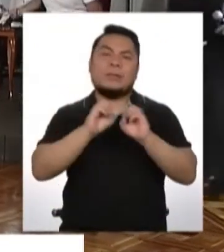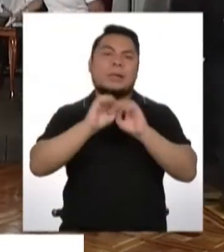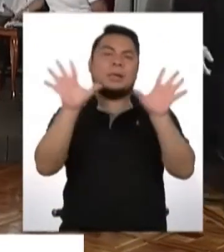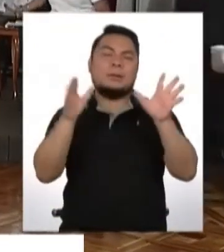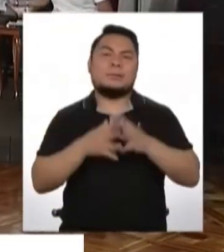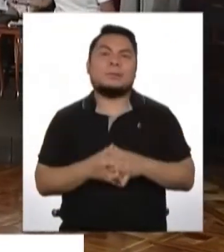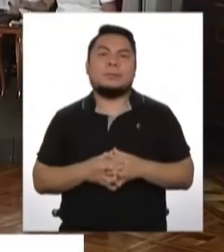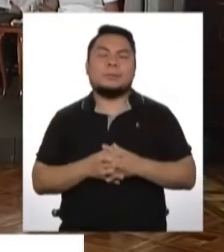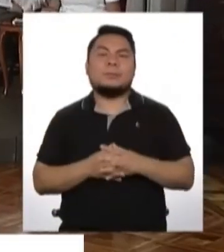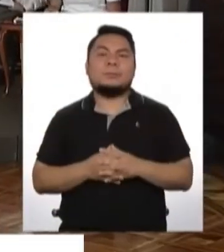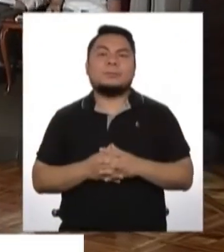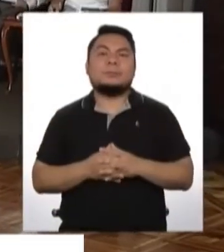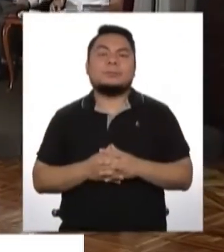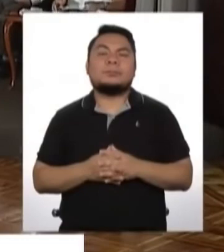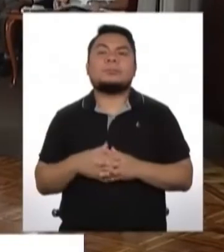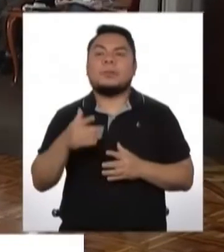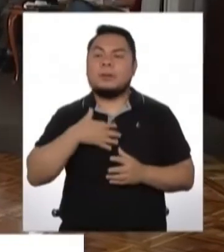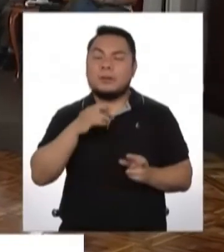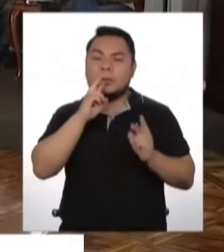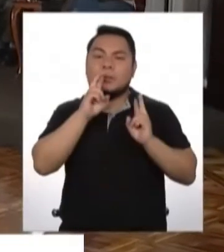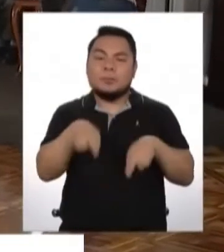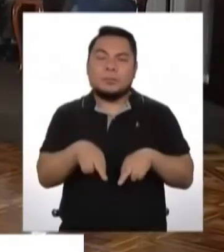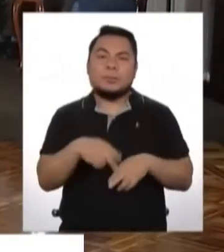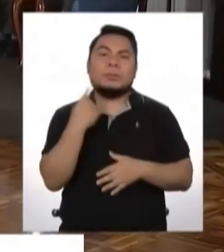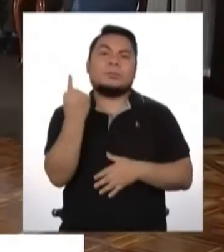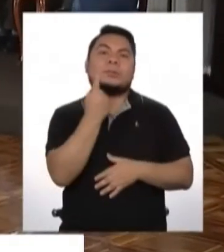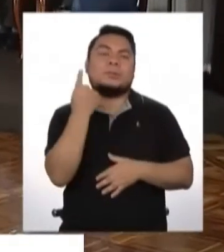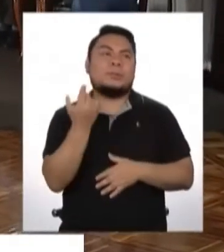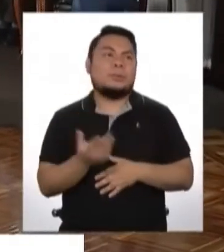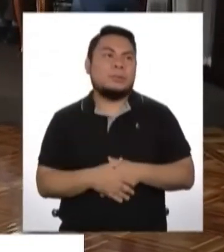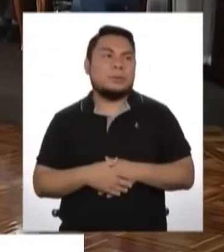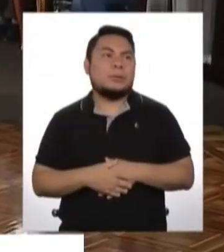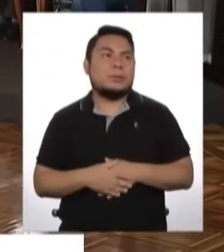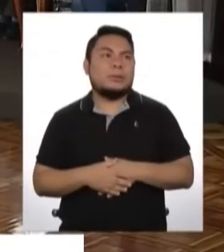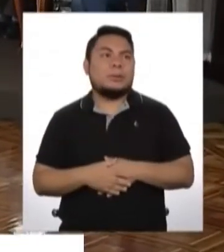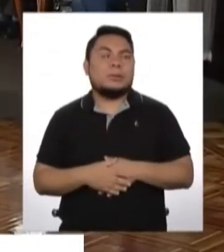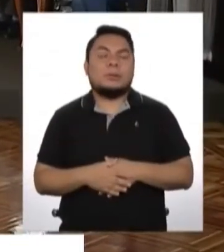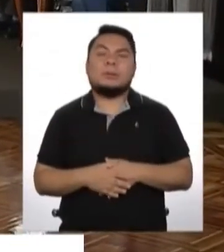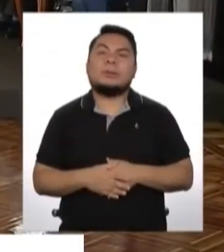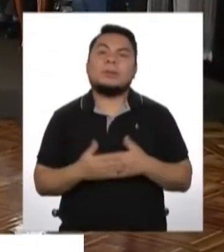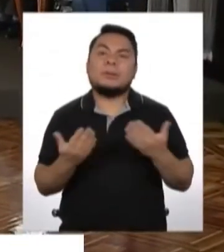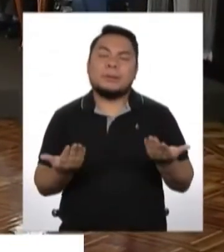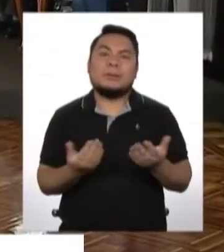claramente, nuestra respuesta no solamente es